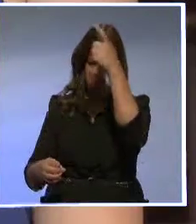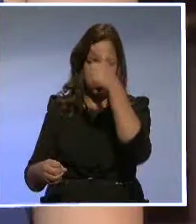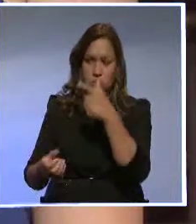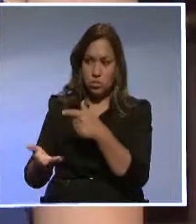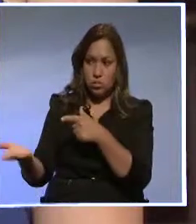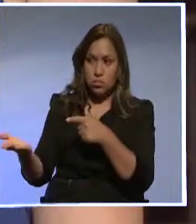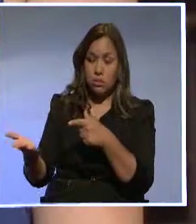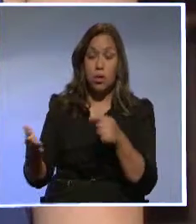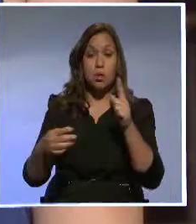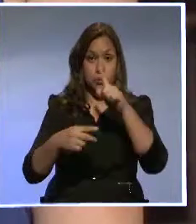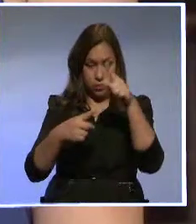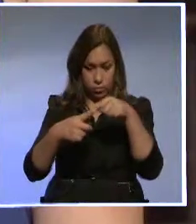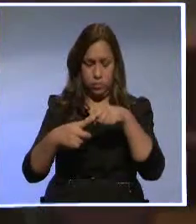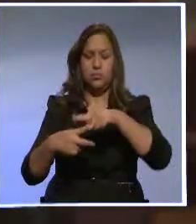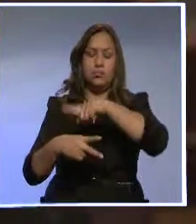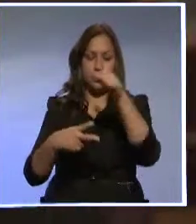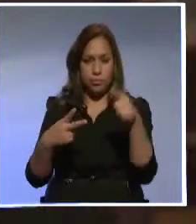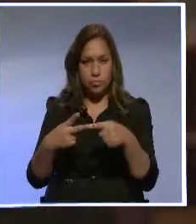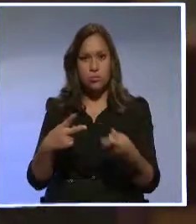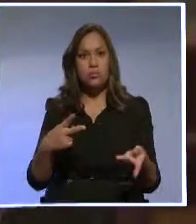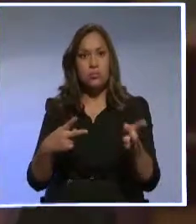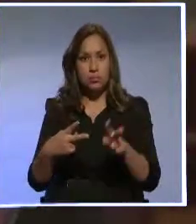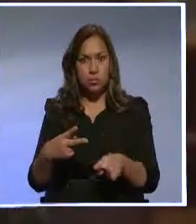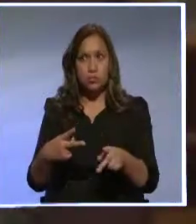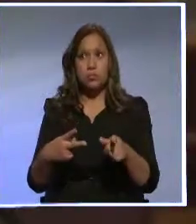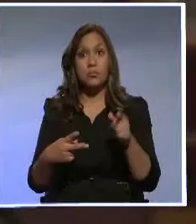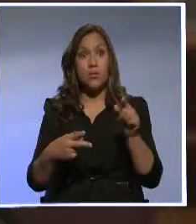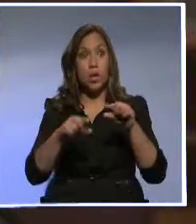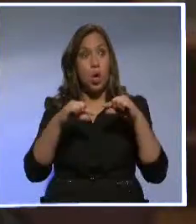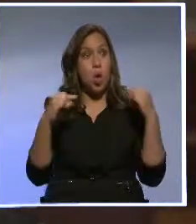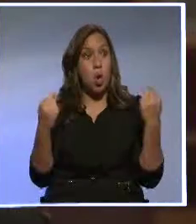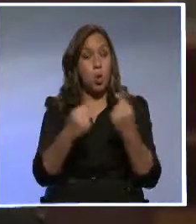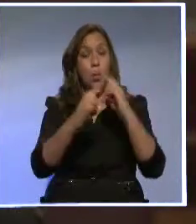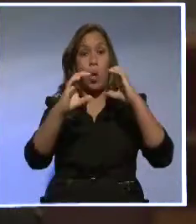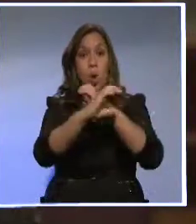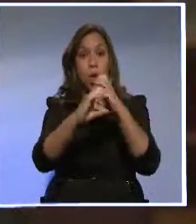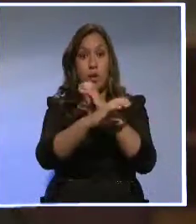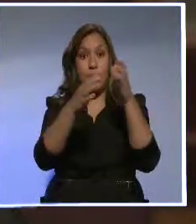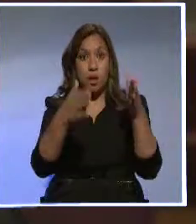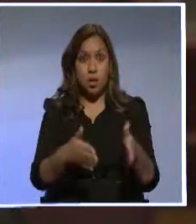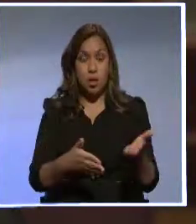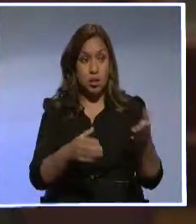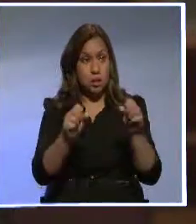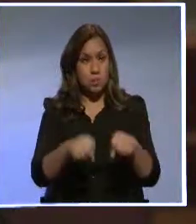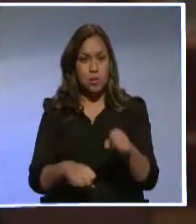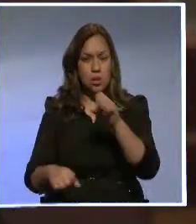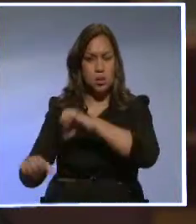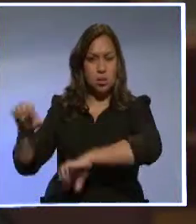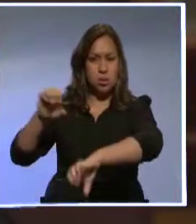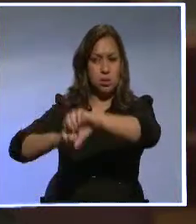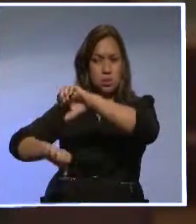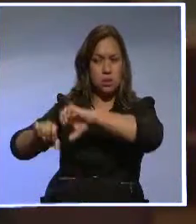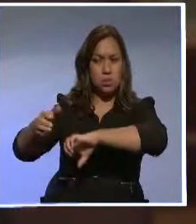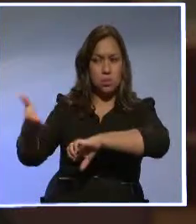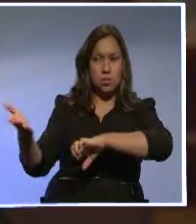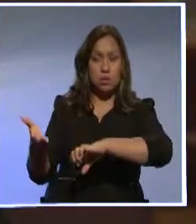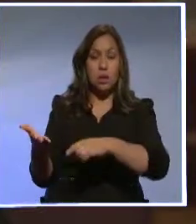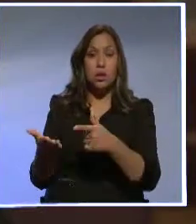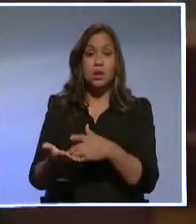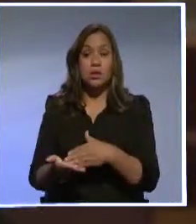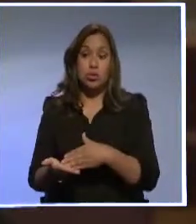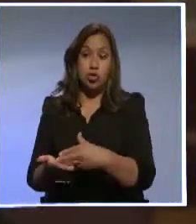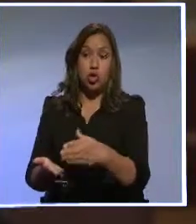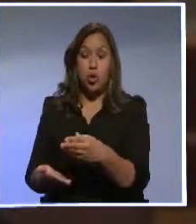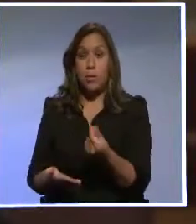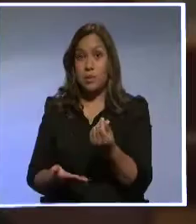consejo de educación superior va a tener que contar con una cantidad de auditores para que evalúen si la universidad tiene excedentes